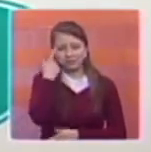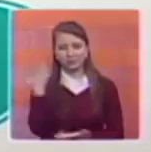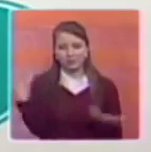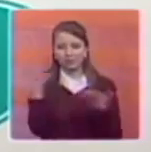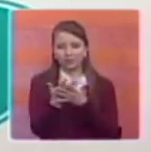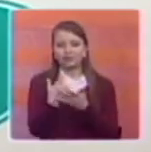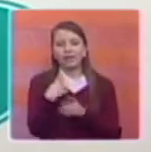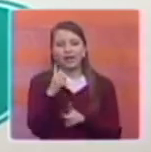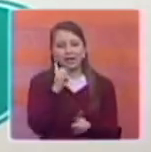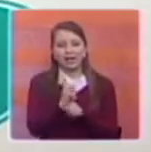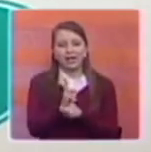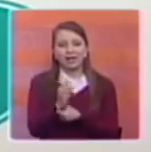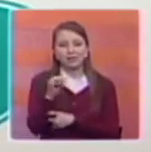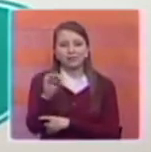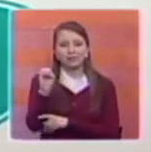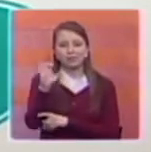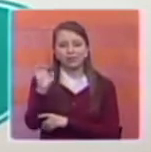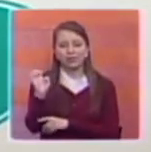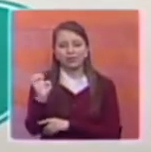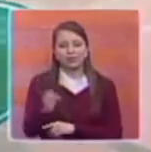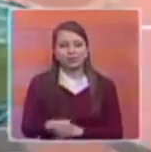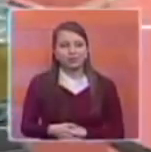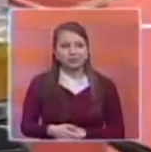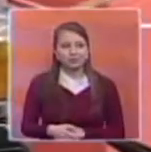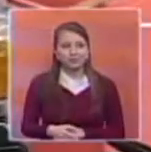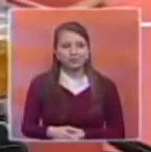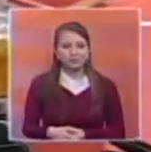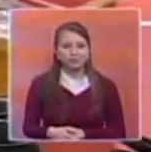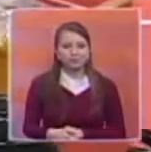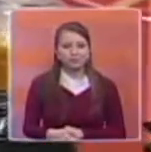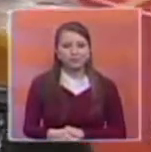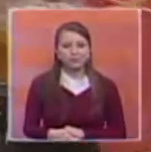hasta que descubrí que era mote. Vamos a procesar.